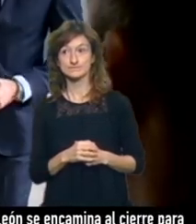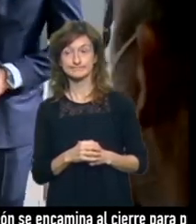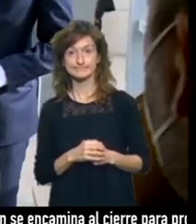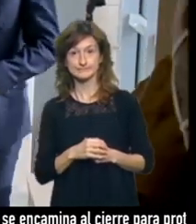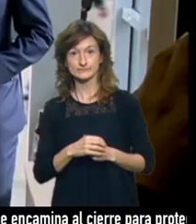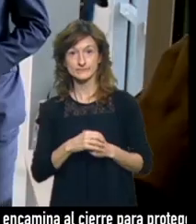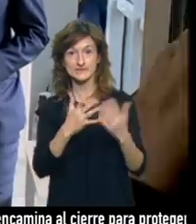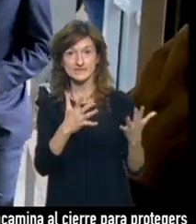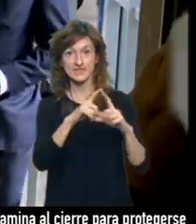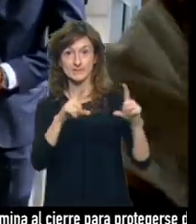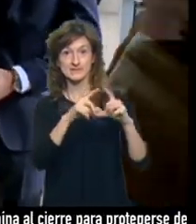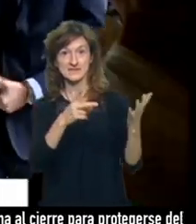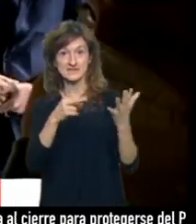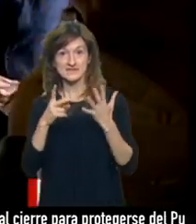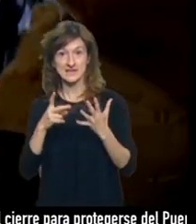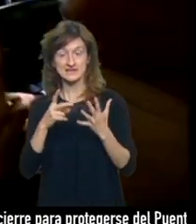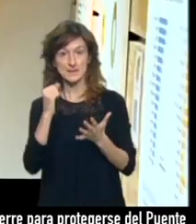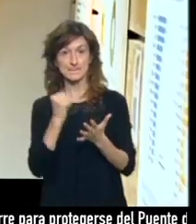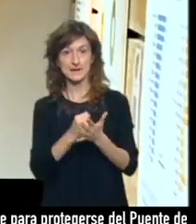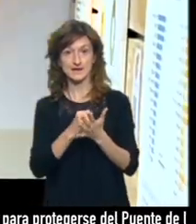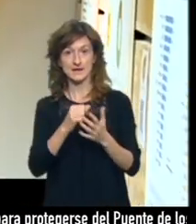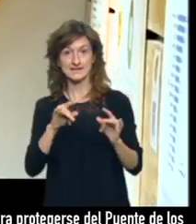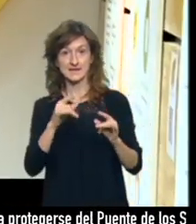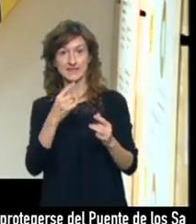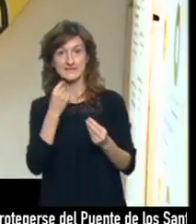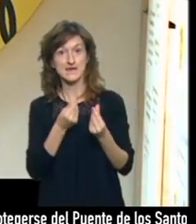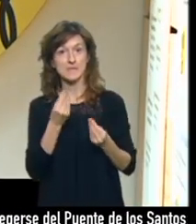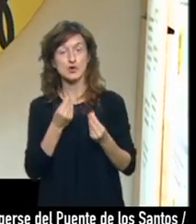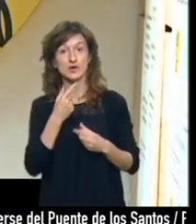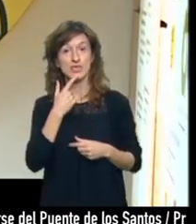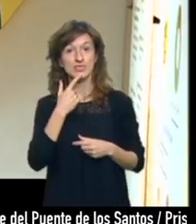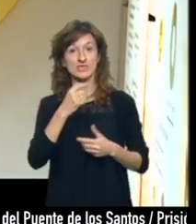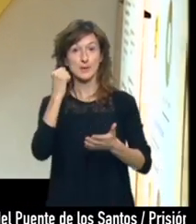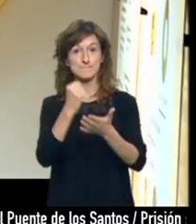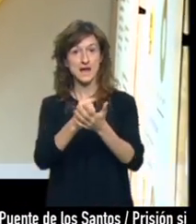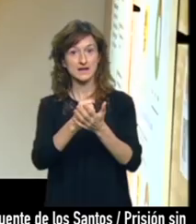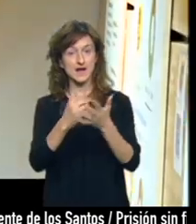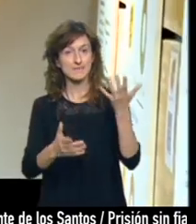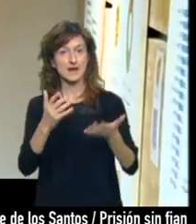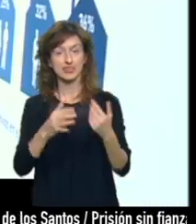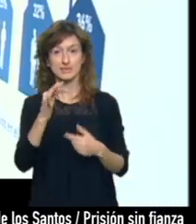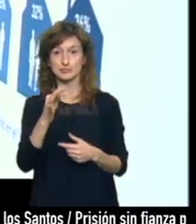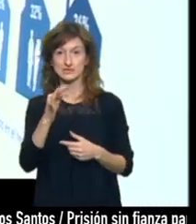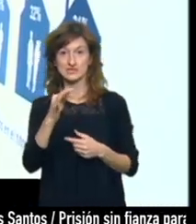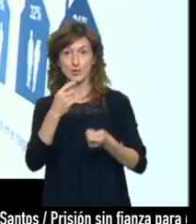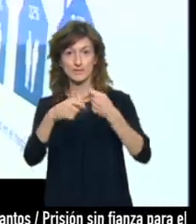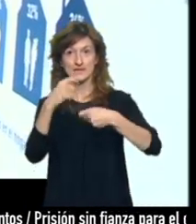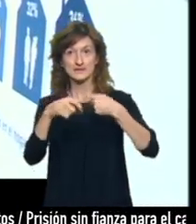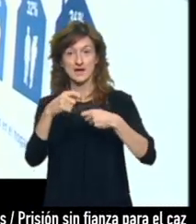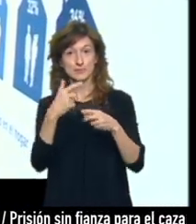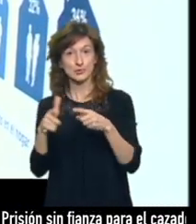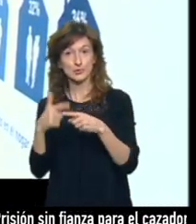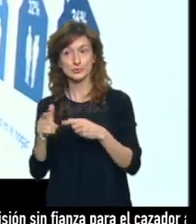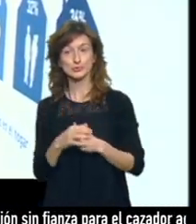7 de cada 10 empresas asociadas al sello regional Tierra de Sabor afirman que la marca ha supuesto un balance muy positivo en las ventas de sus